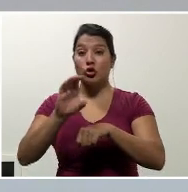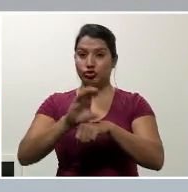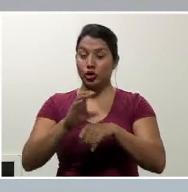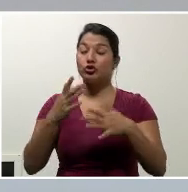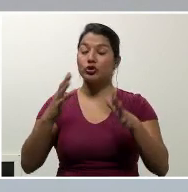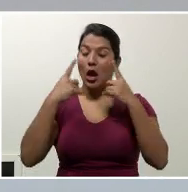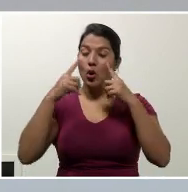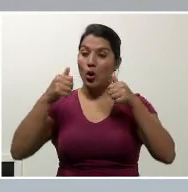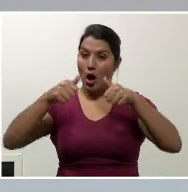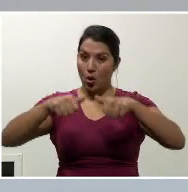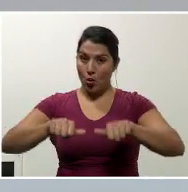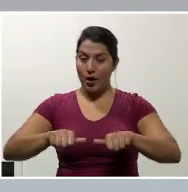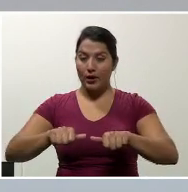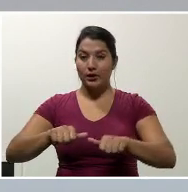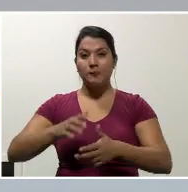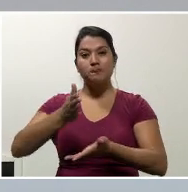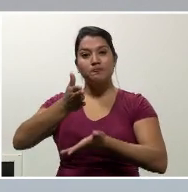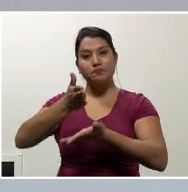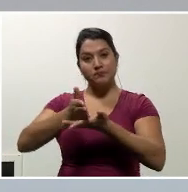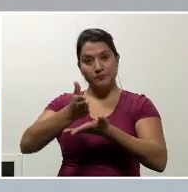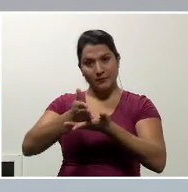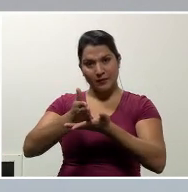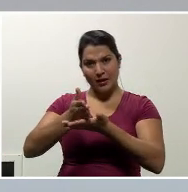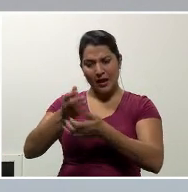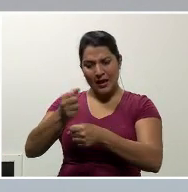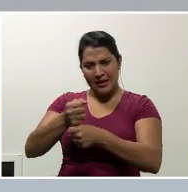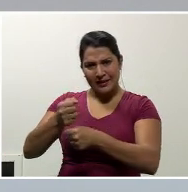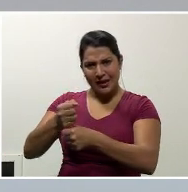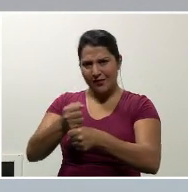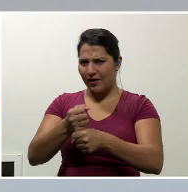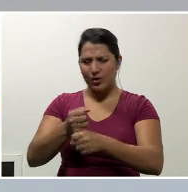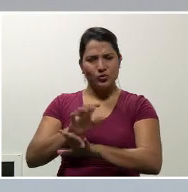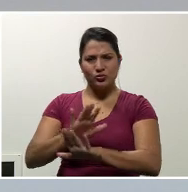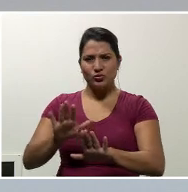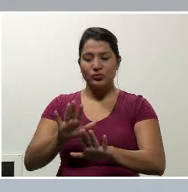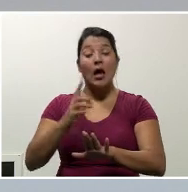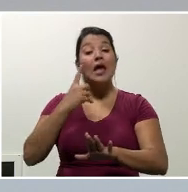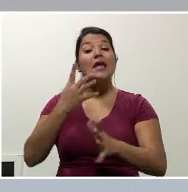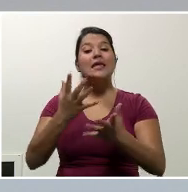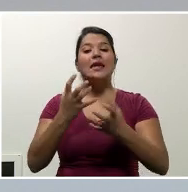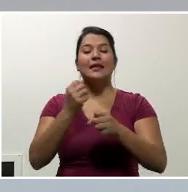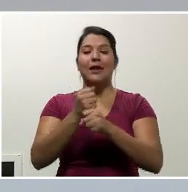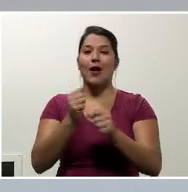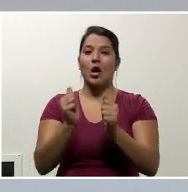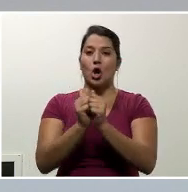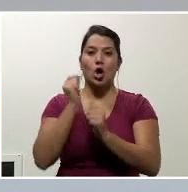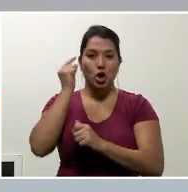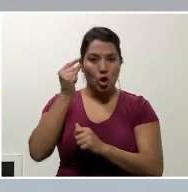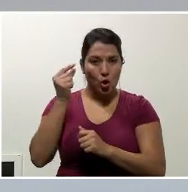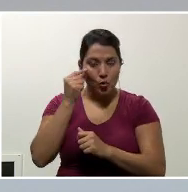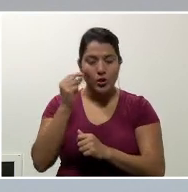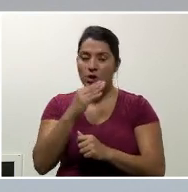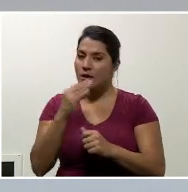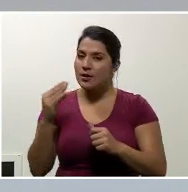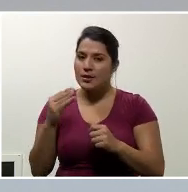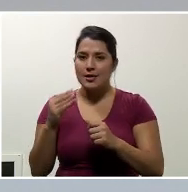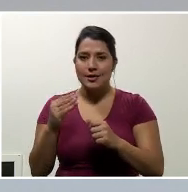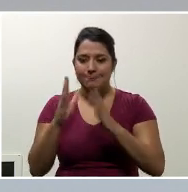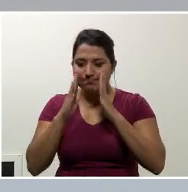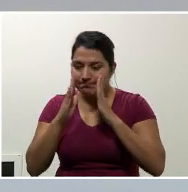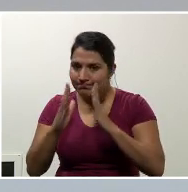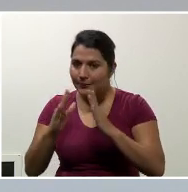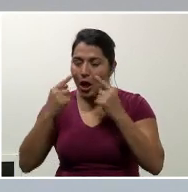acordó detener las acciones ejecutadas durante las últimas semanas para trabajar en conjunto con el Gobierno y priorizar la ejecución del plan